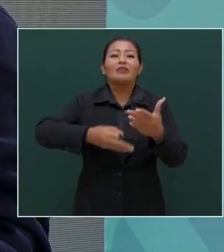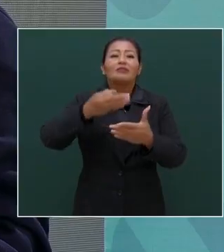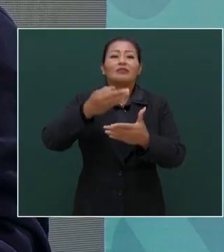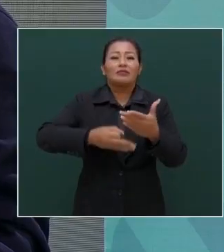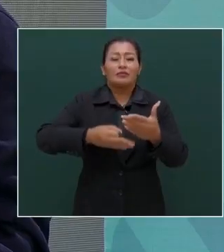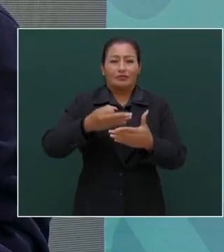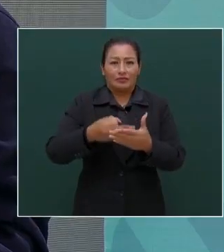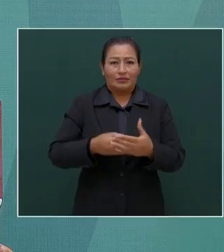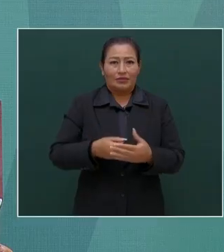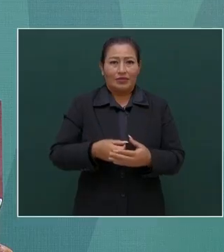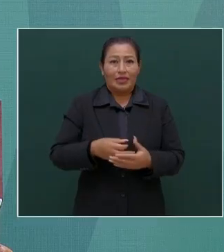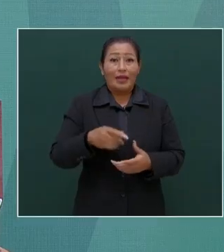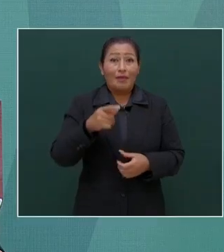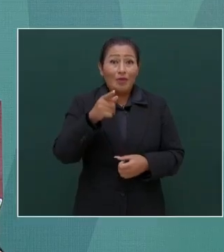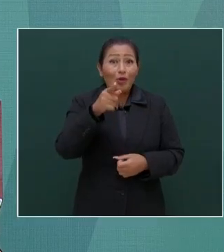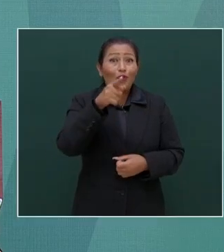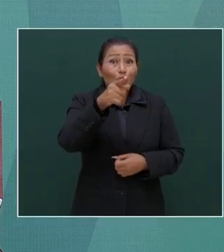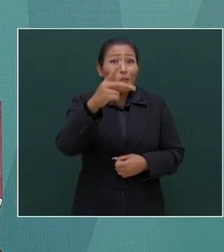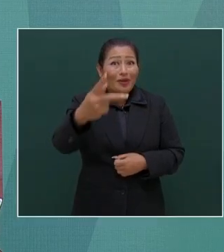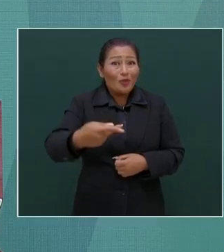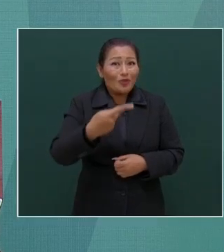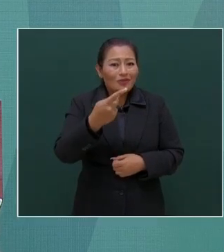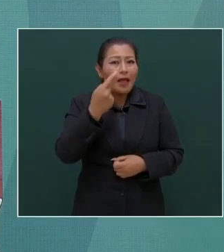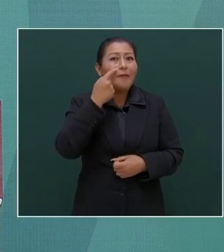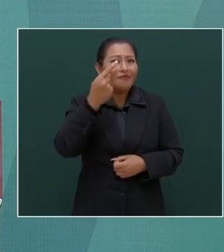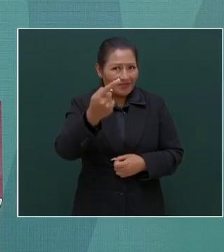que provocaste con tu pregunta.